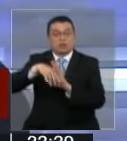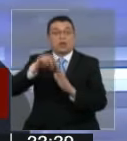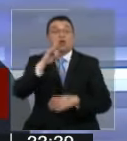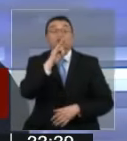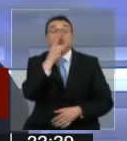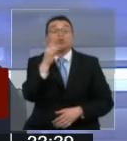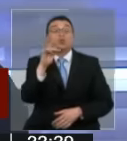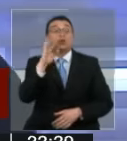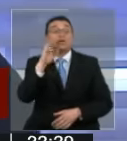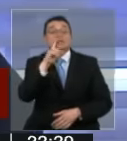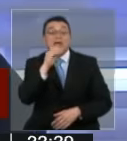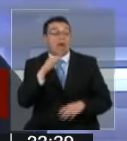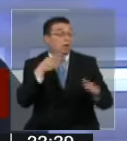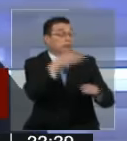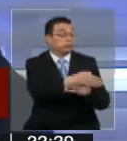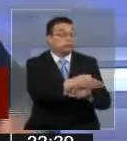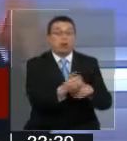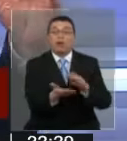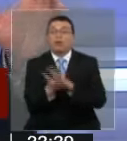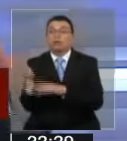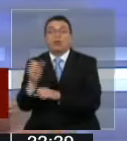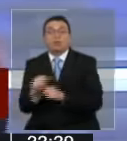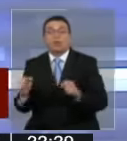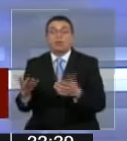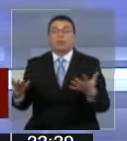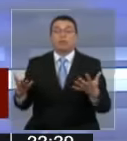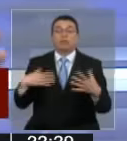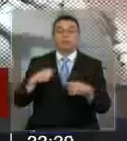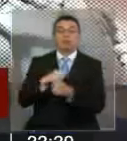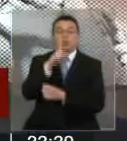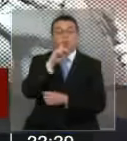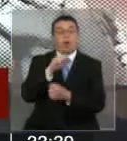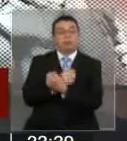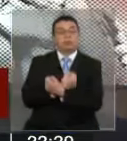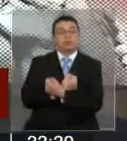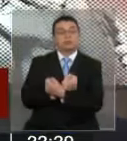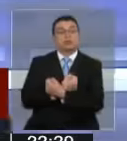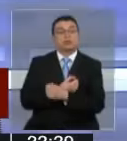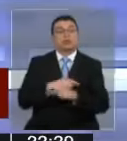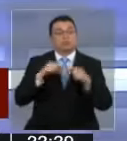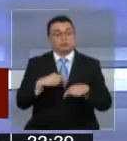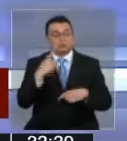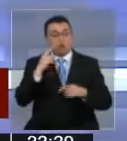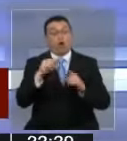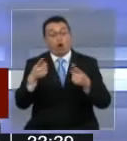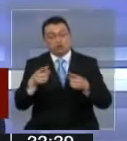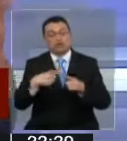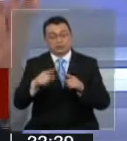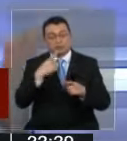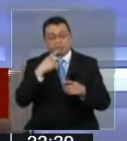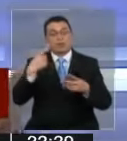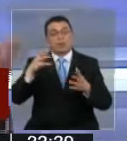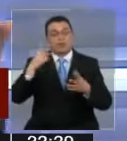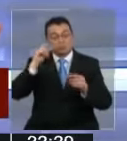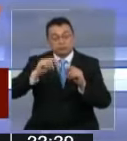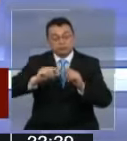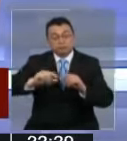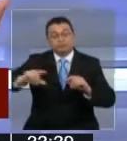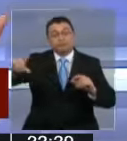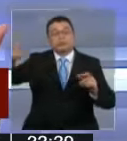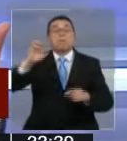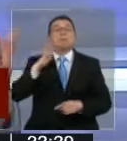salir. Entonces, simplemente para focalizar. Y luego abordemos unas cuestiones más complejas, de mediano a largo plazo, que tienen que ver con el origen de esta crisis,